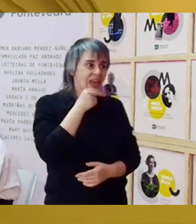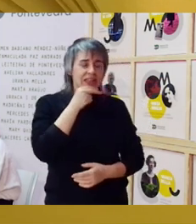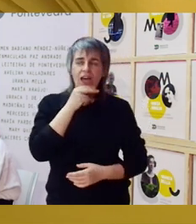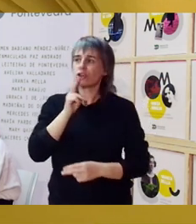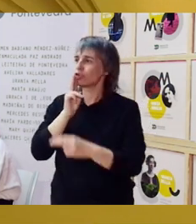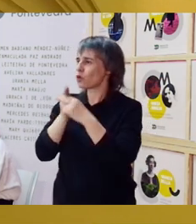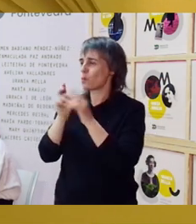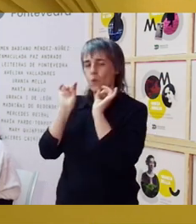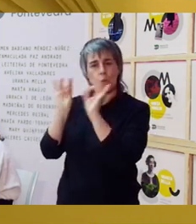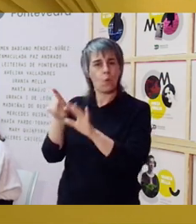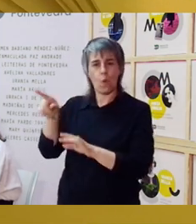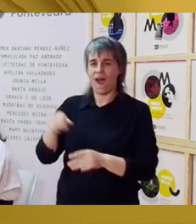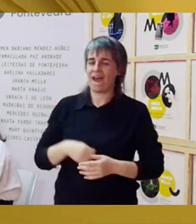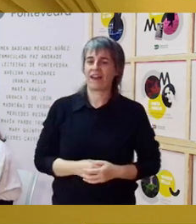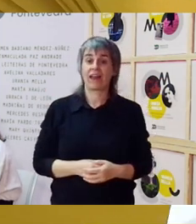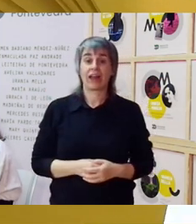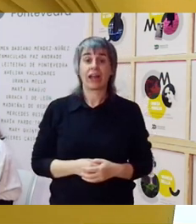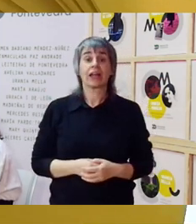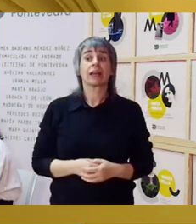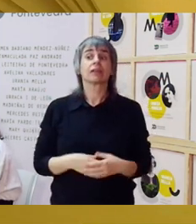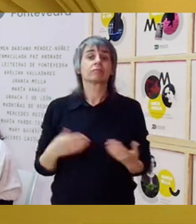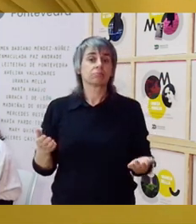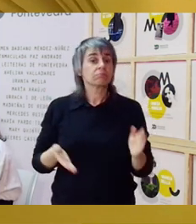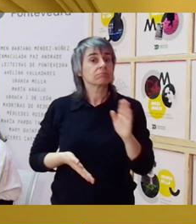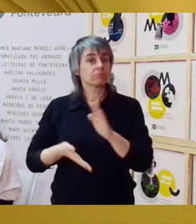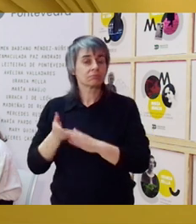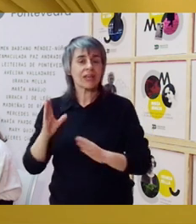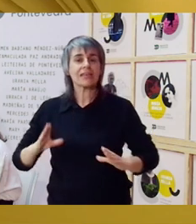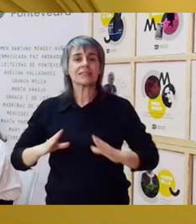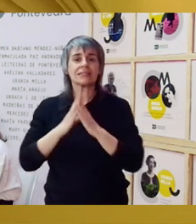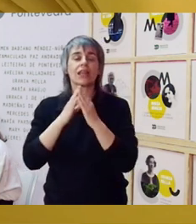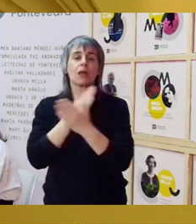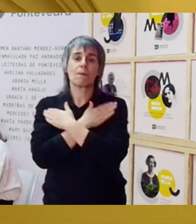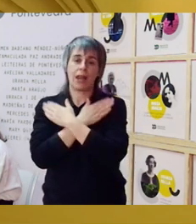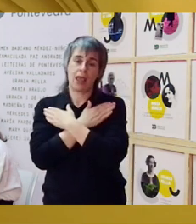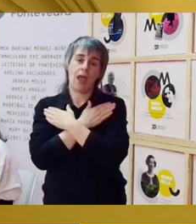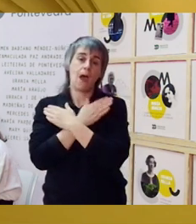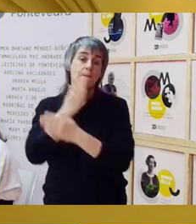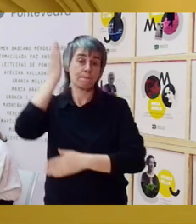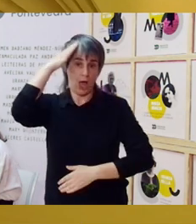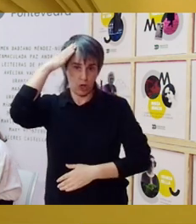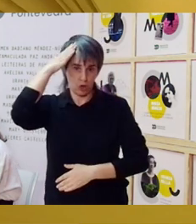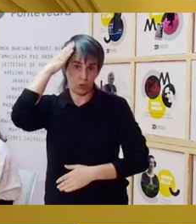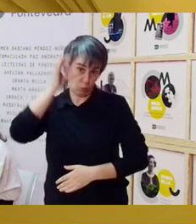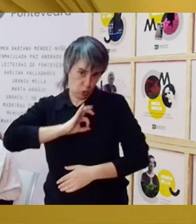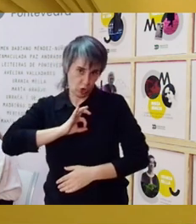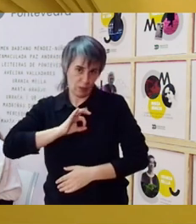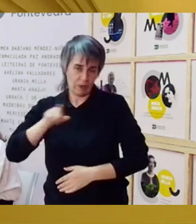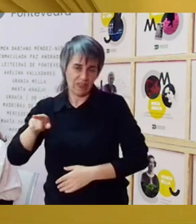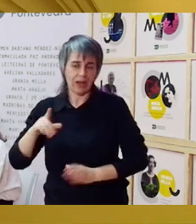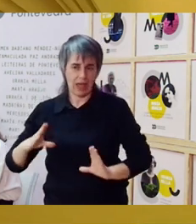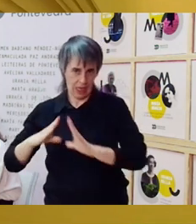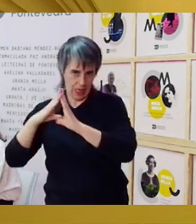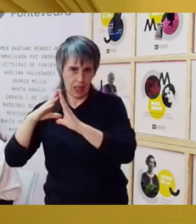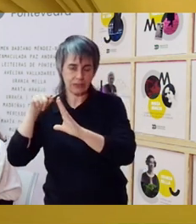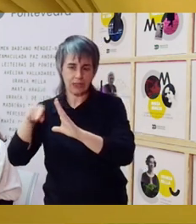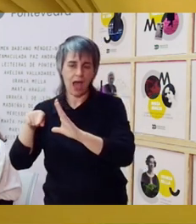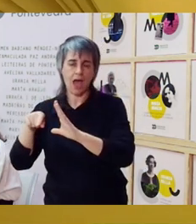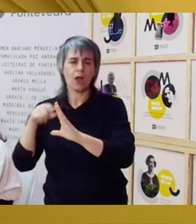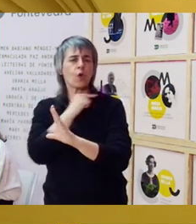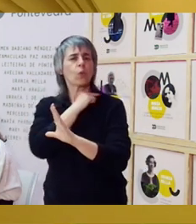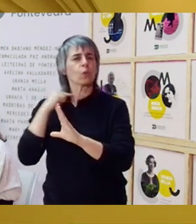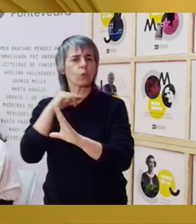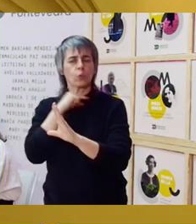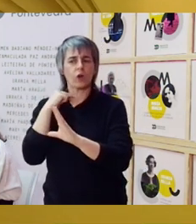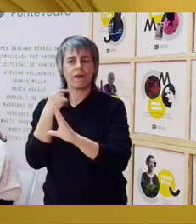foi a Santa María la Mayor, en Pontevedra, e o párroco de Santa María